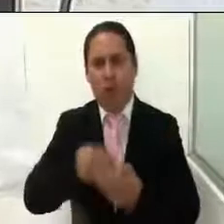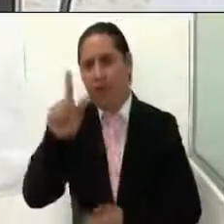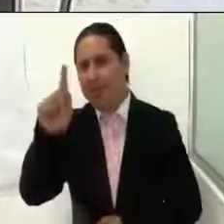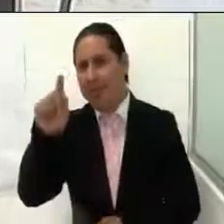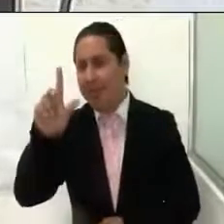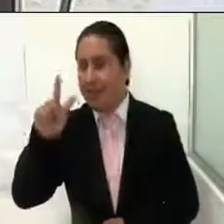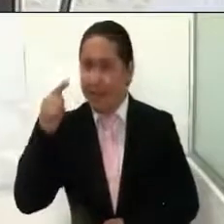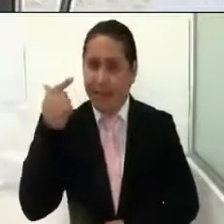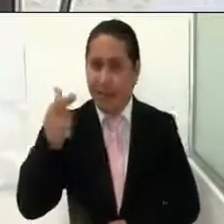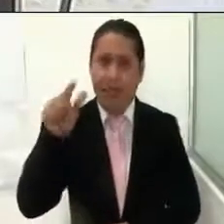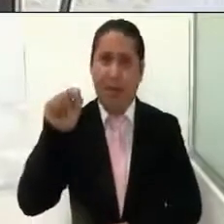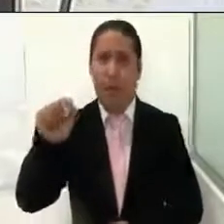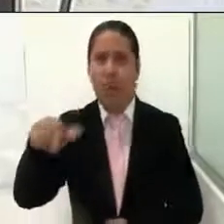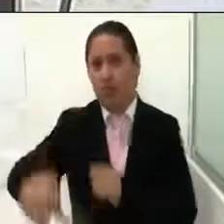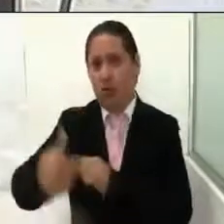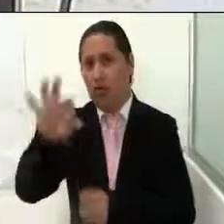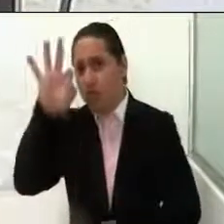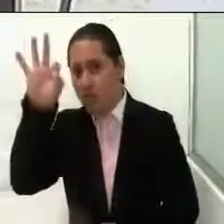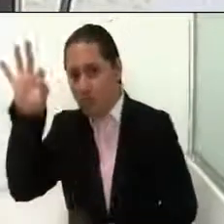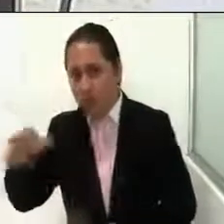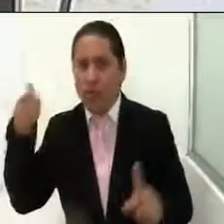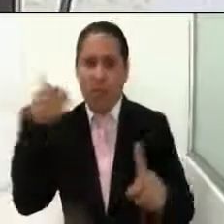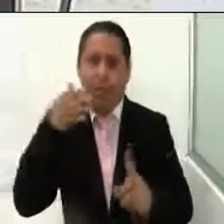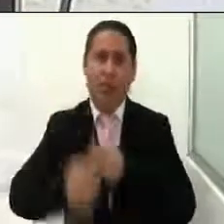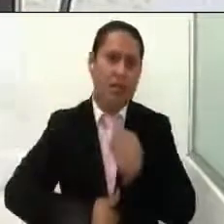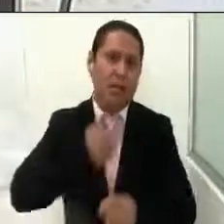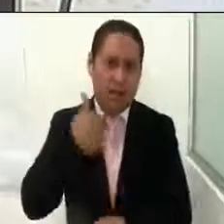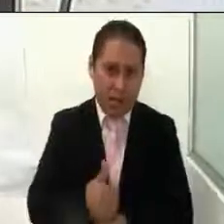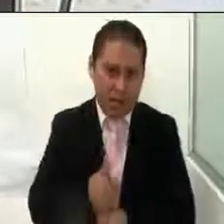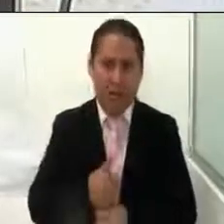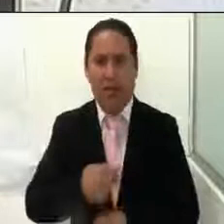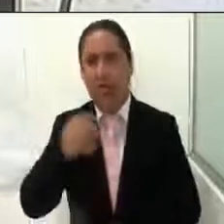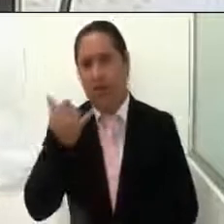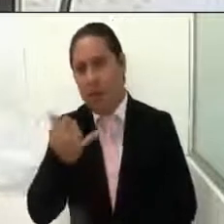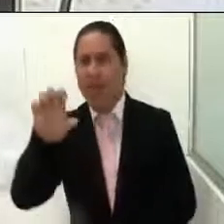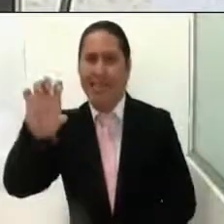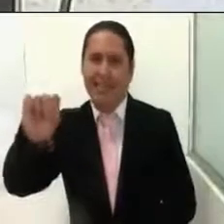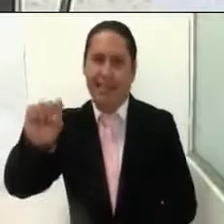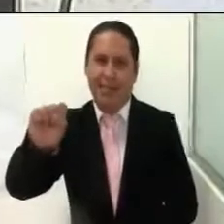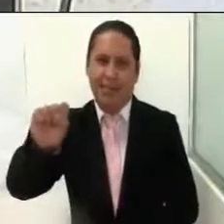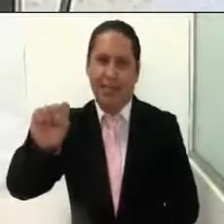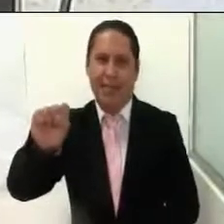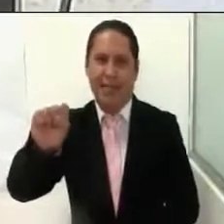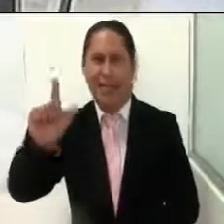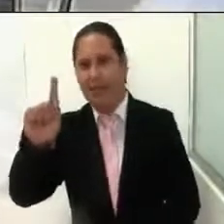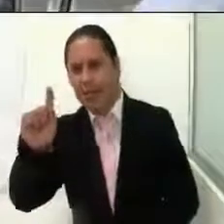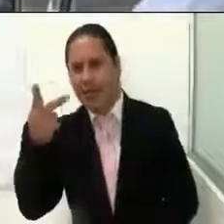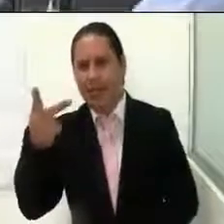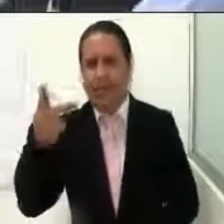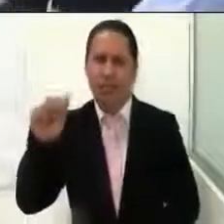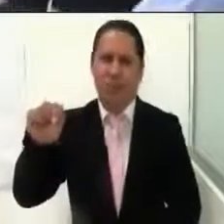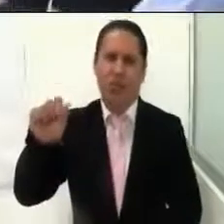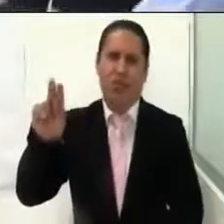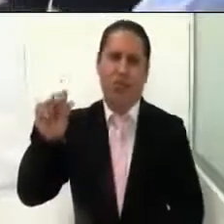punto 12 por ciento de la meta anual y 60 78 punto 83